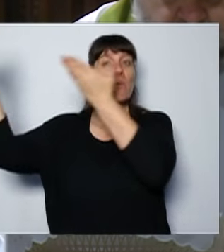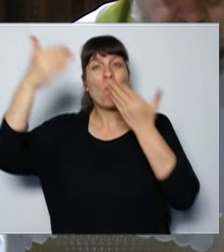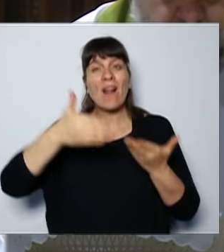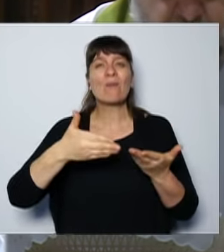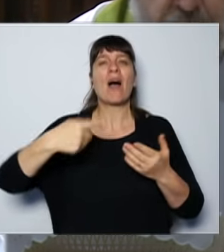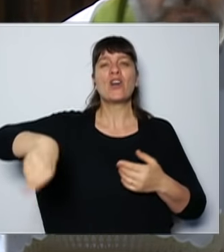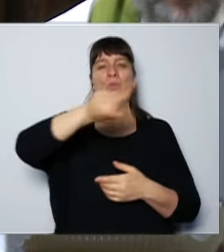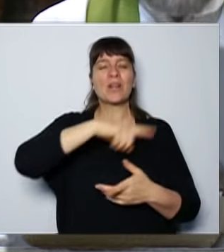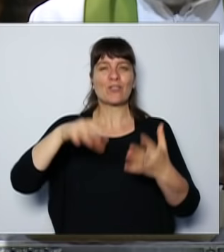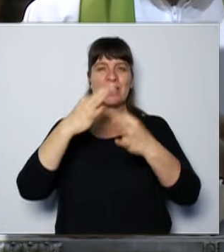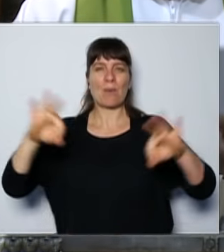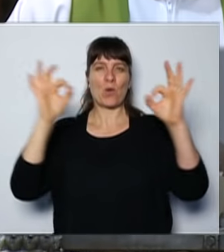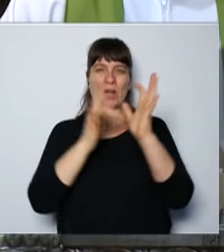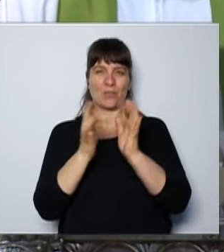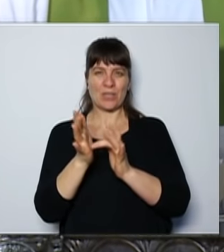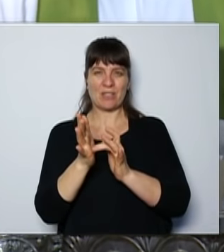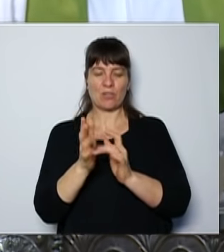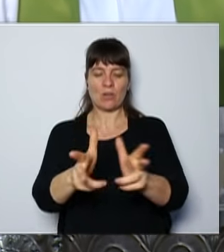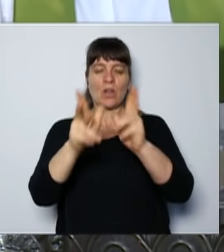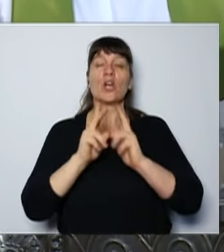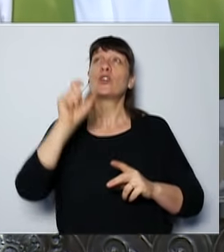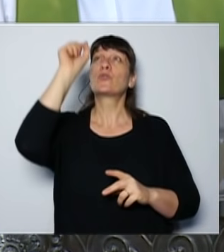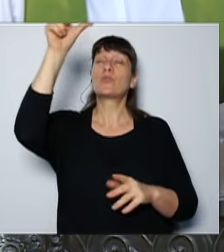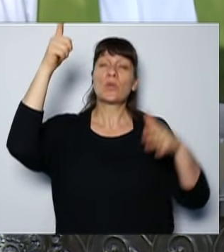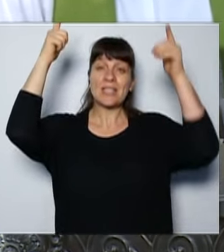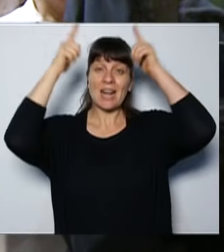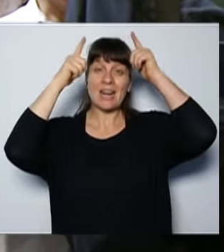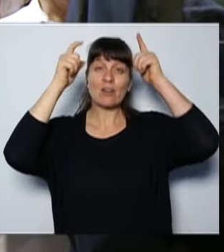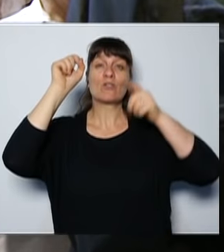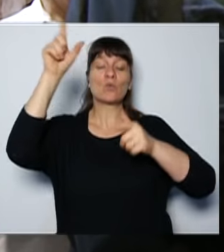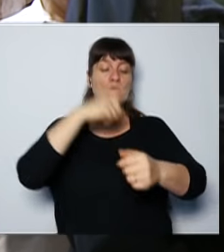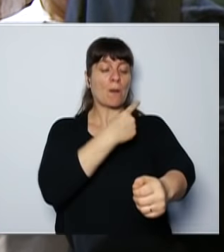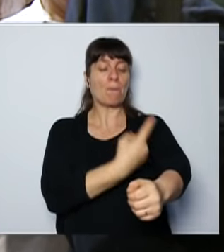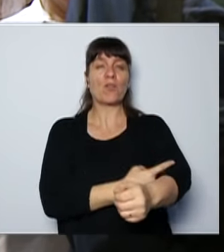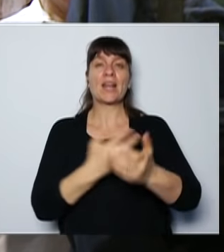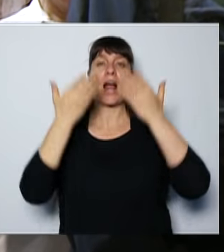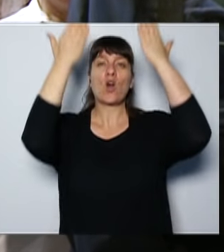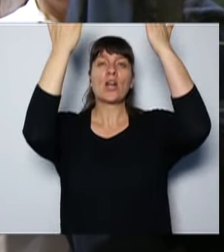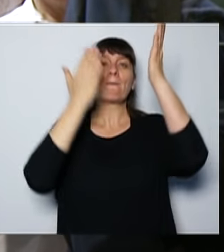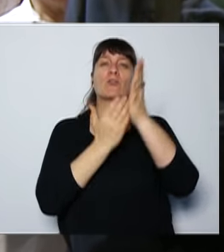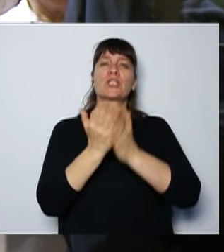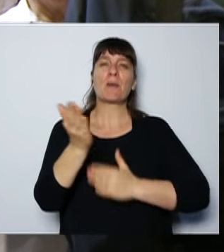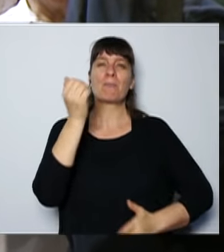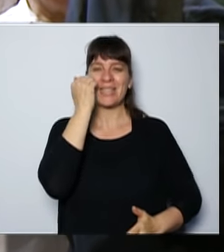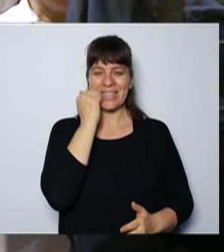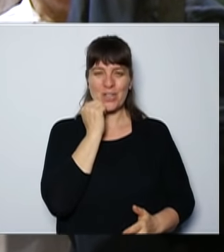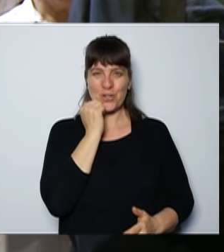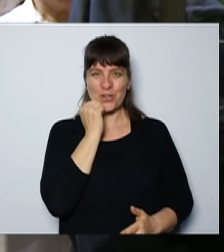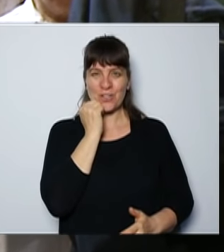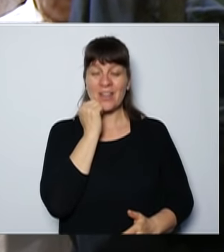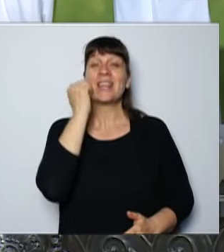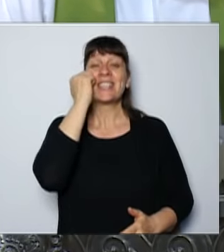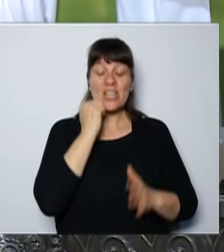venida de nuestro Salvador Jesucristo. Tuyo es el reino, tuyo el poder y la gloria por siempre.